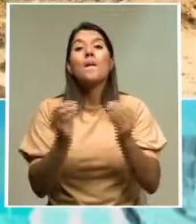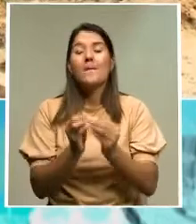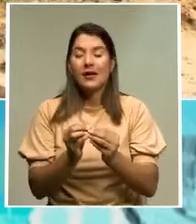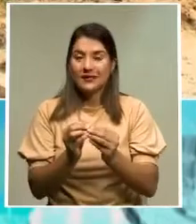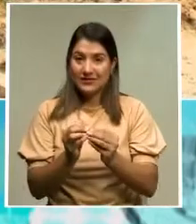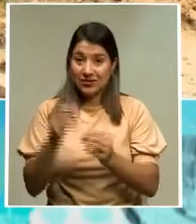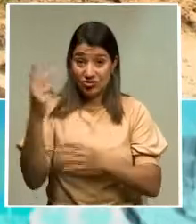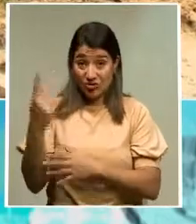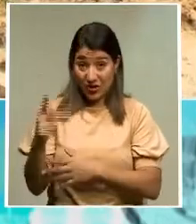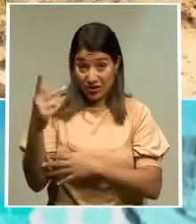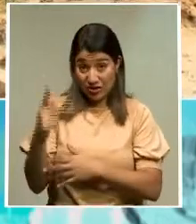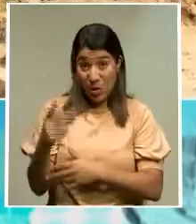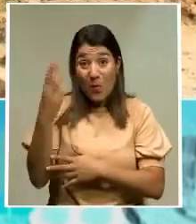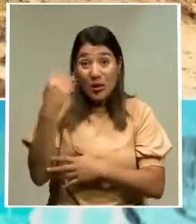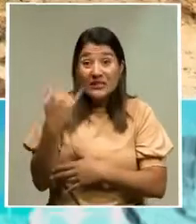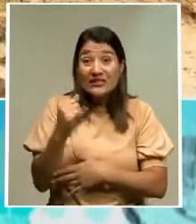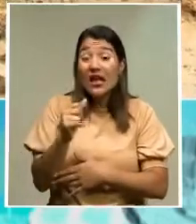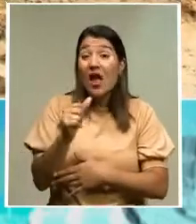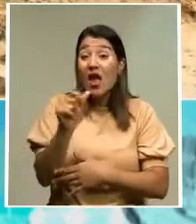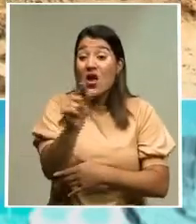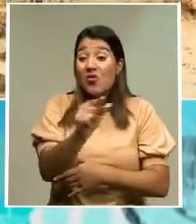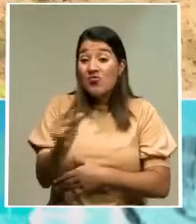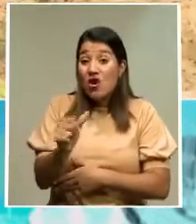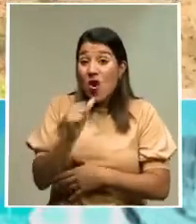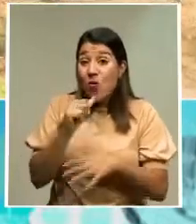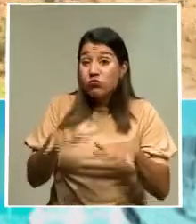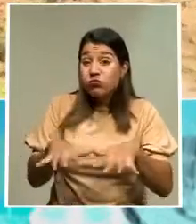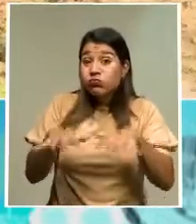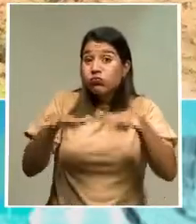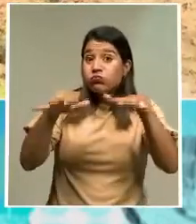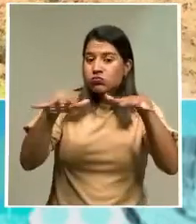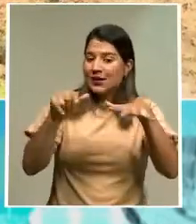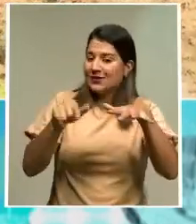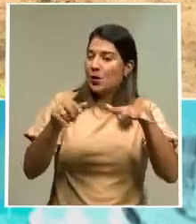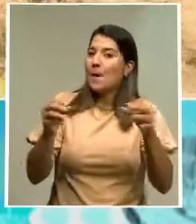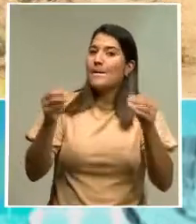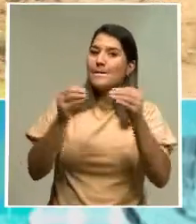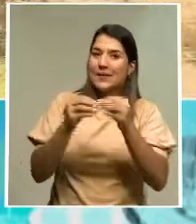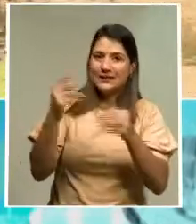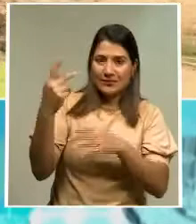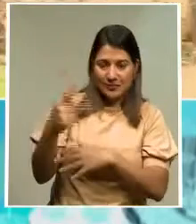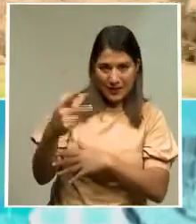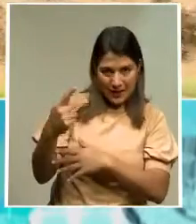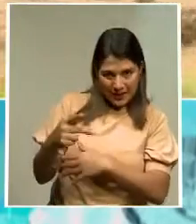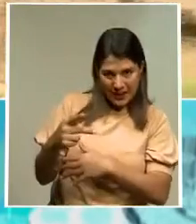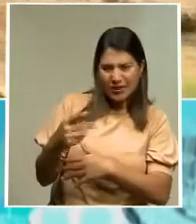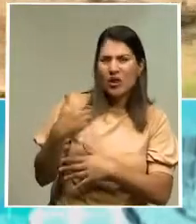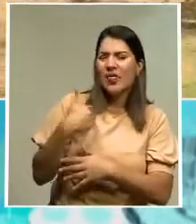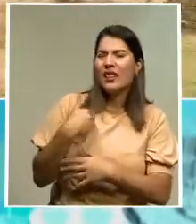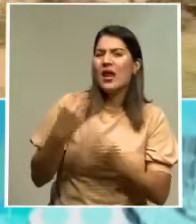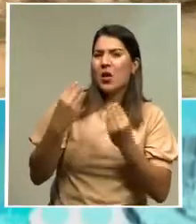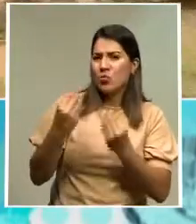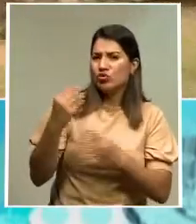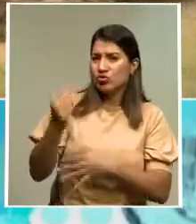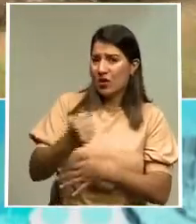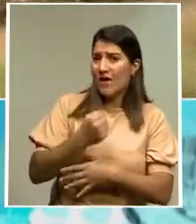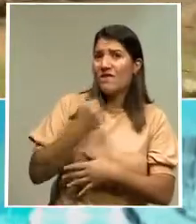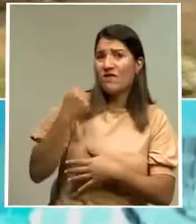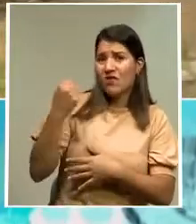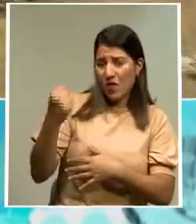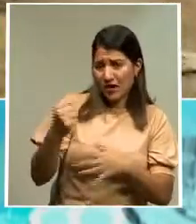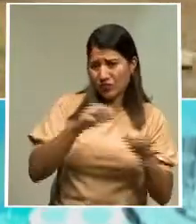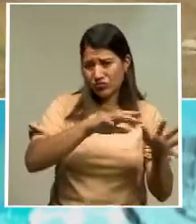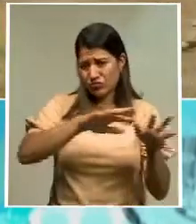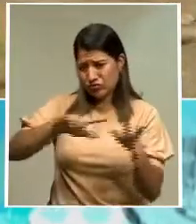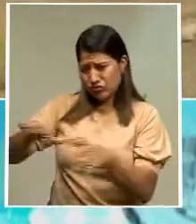ríos han cambiado su forma, su anatomía, han cambiado su nivel, la fuerza de las correntadas aumenta y